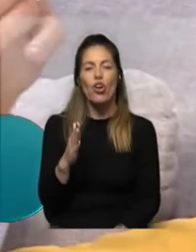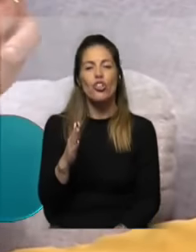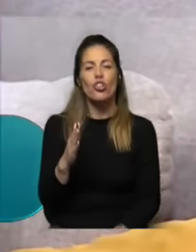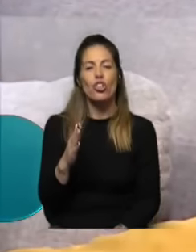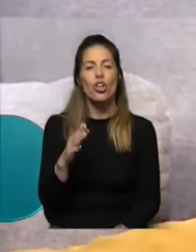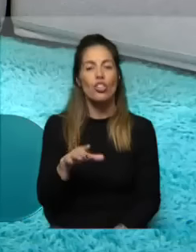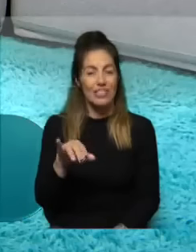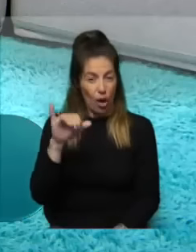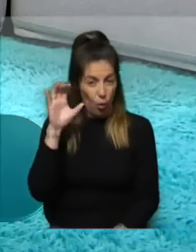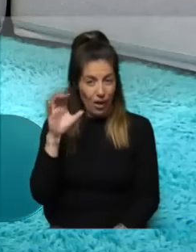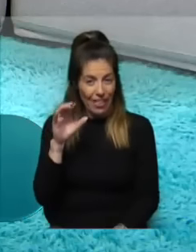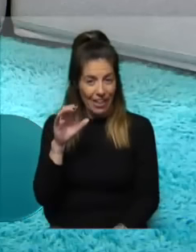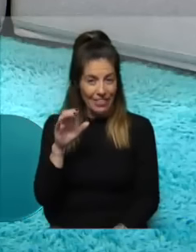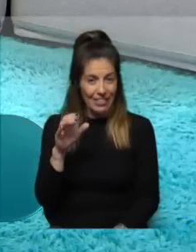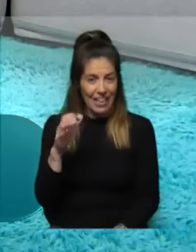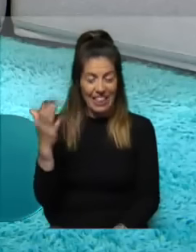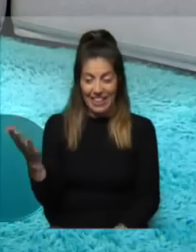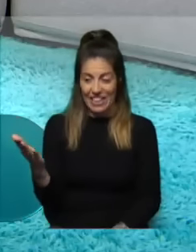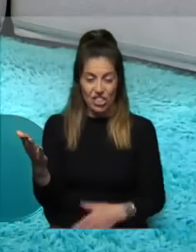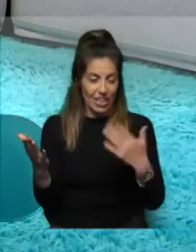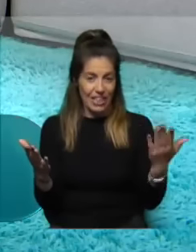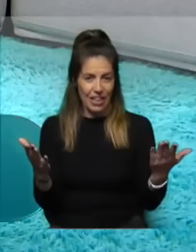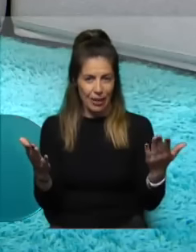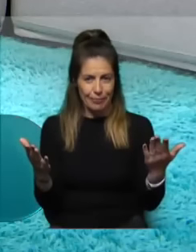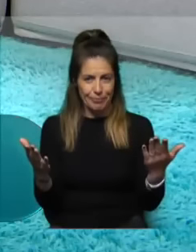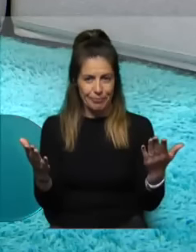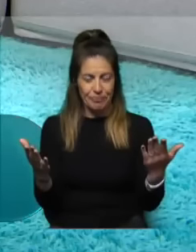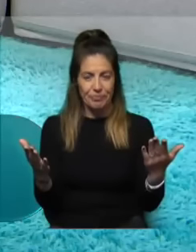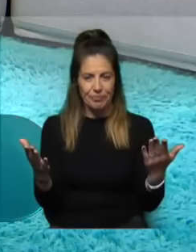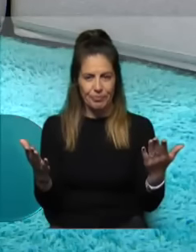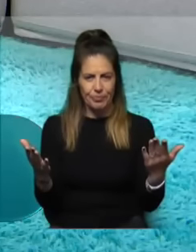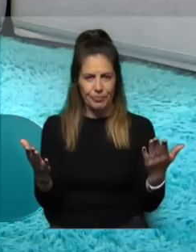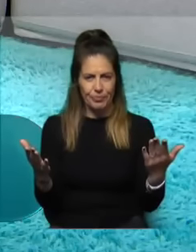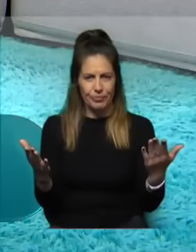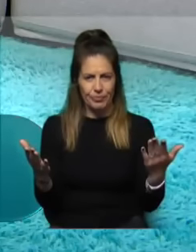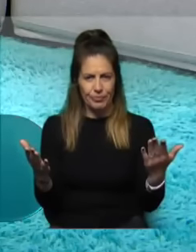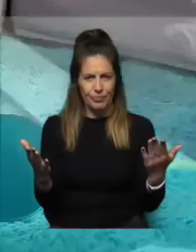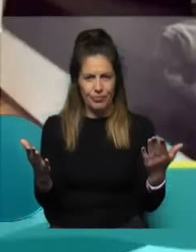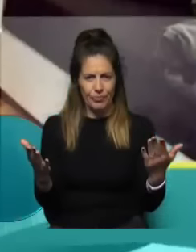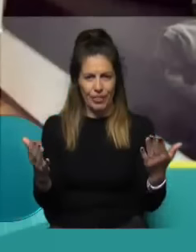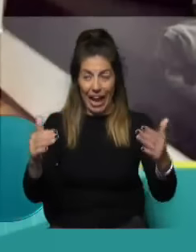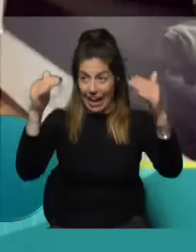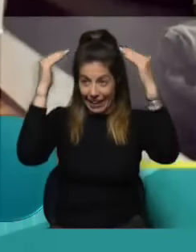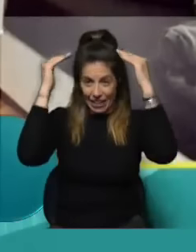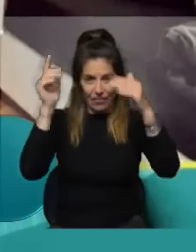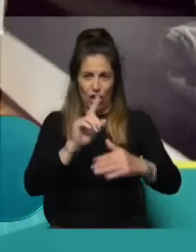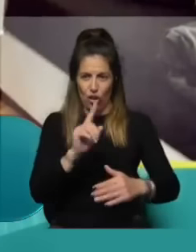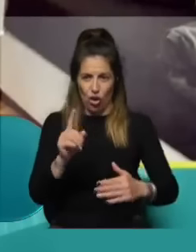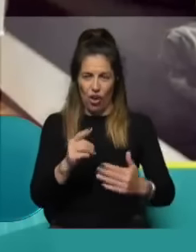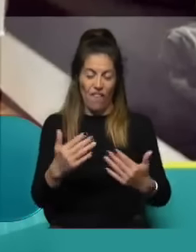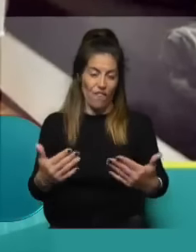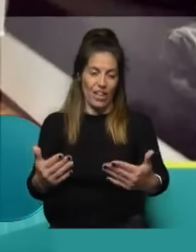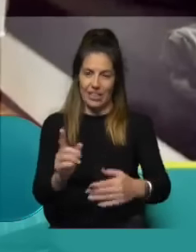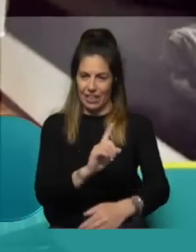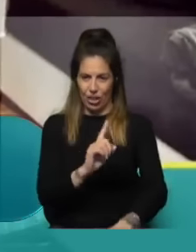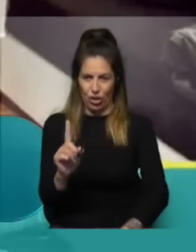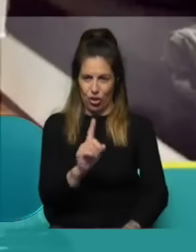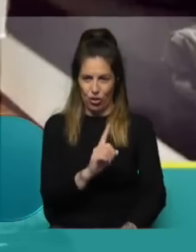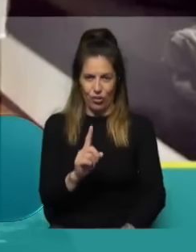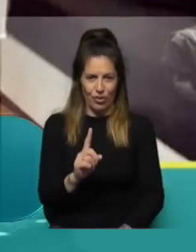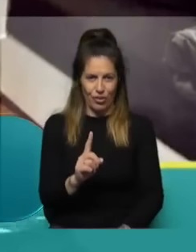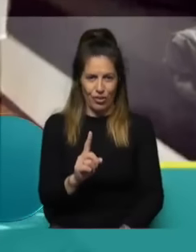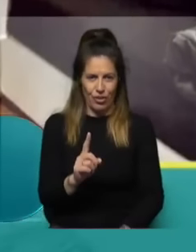era? ¿Se acuerdan? Sí. ¿Derecha acá, o no, izquierda? Claro, frente de la cama. No. Exactamente. De arriba de la cama nunca. Y de frente tampoco. O en la